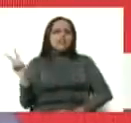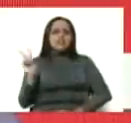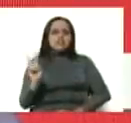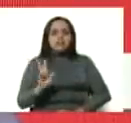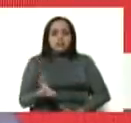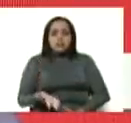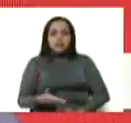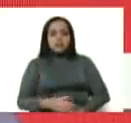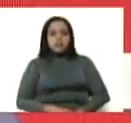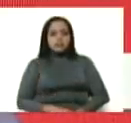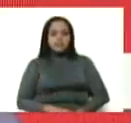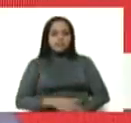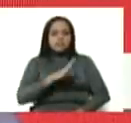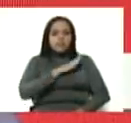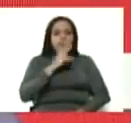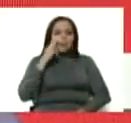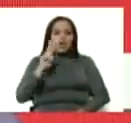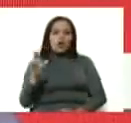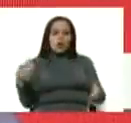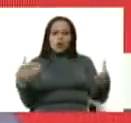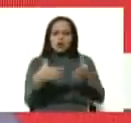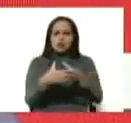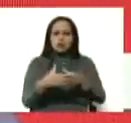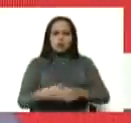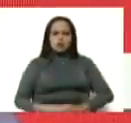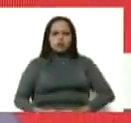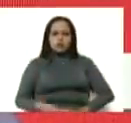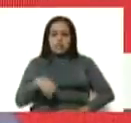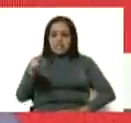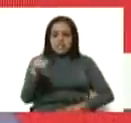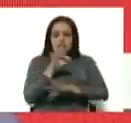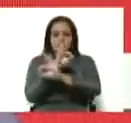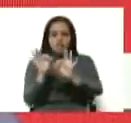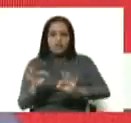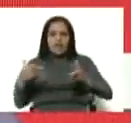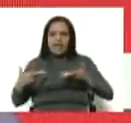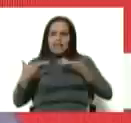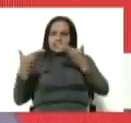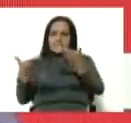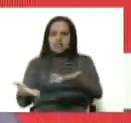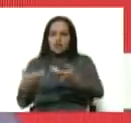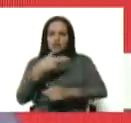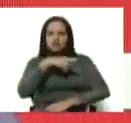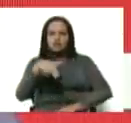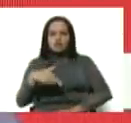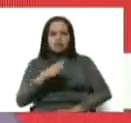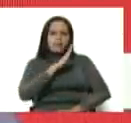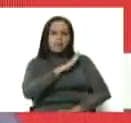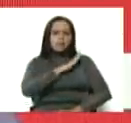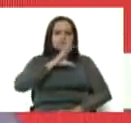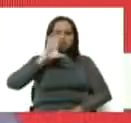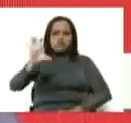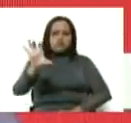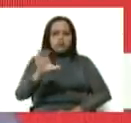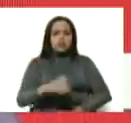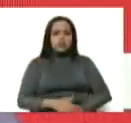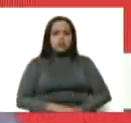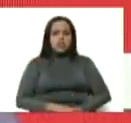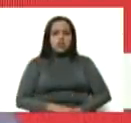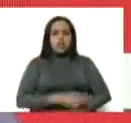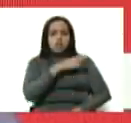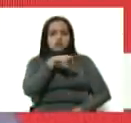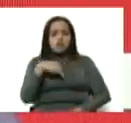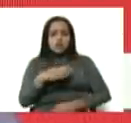Venezuela, tener que ver una organización criminal de este talante entregando nuestra soberanía, entregando nuestra